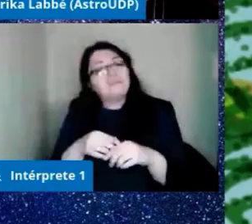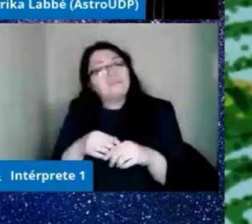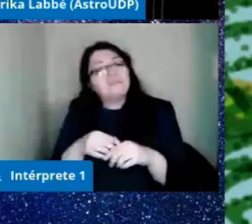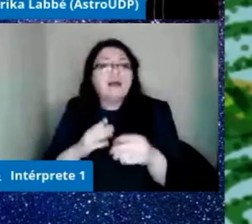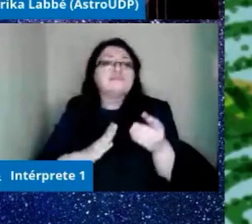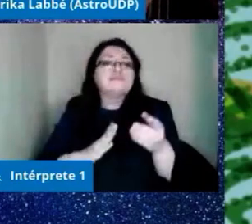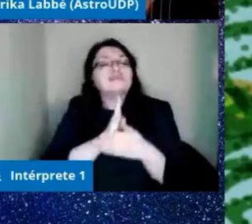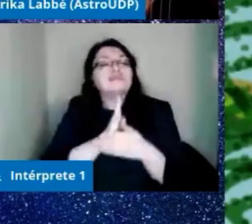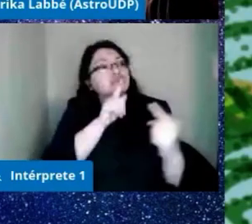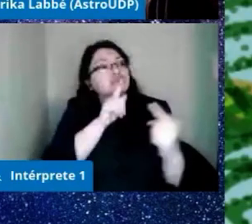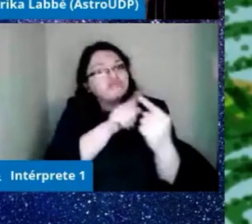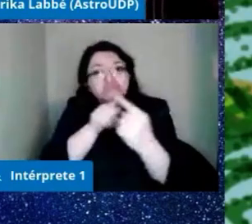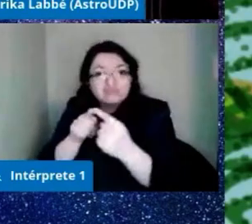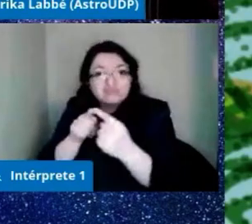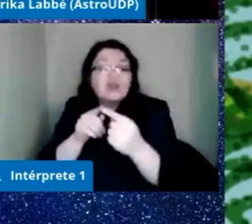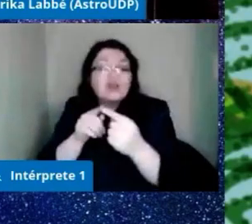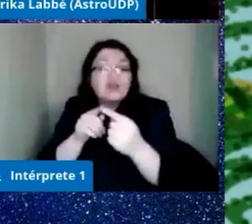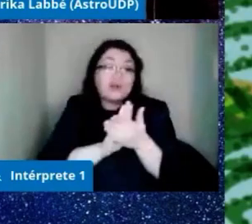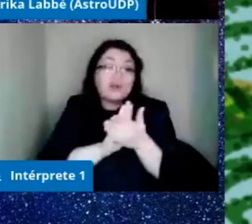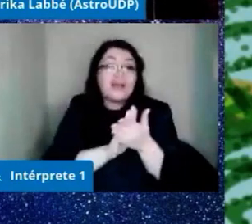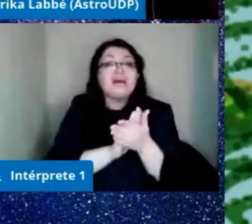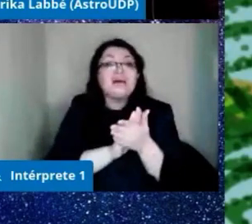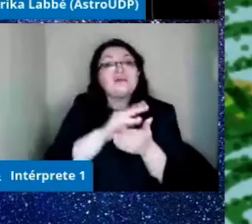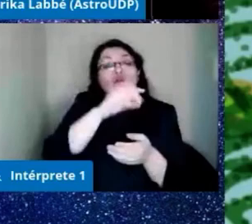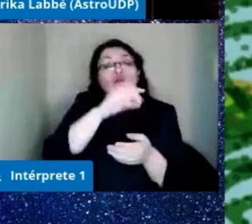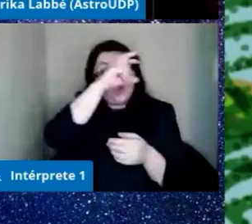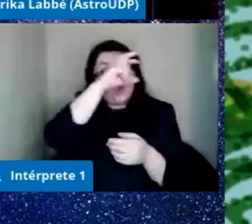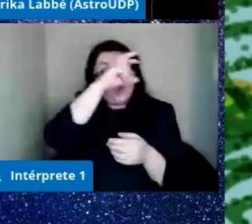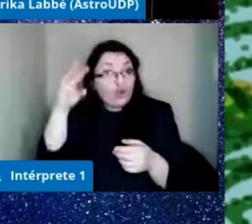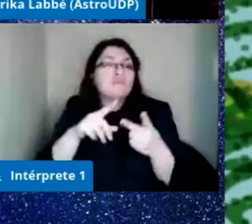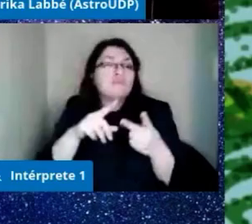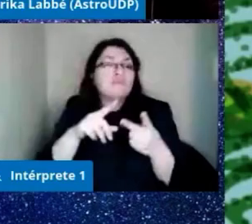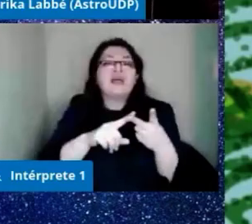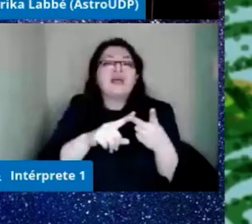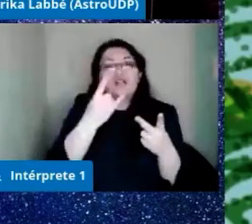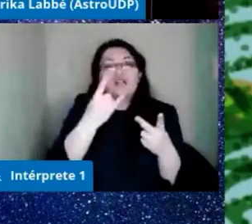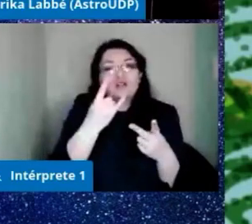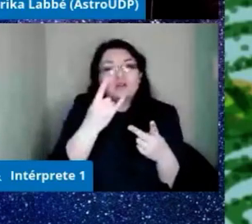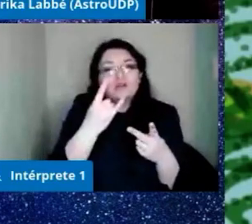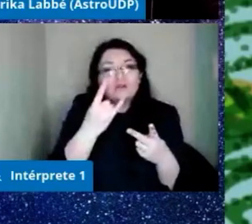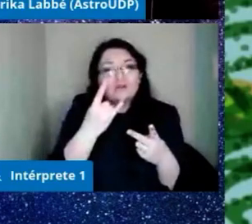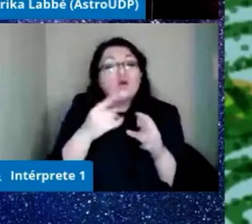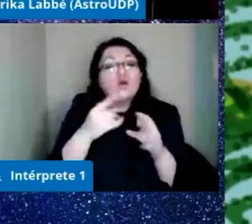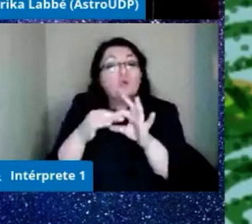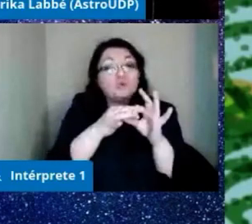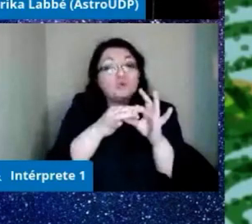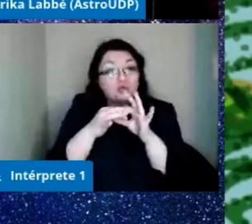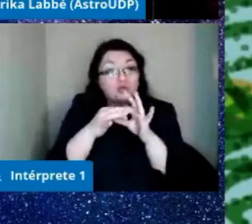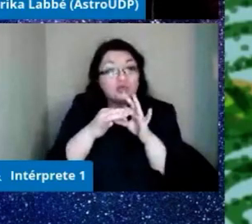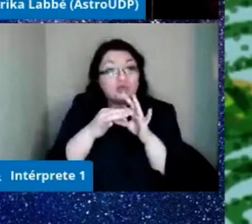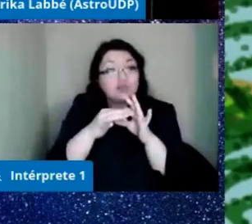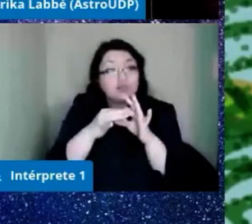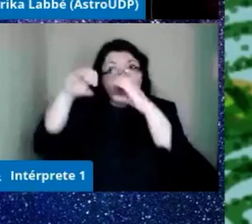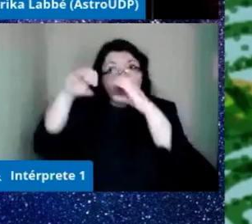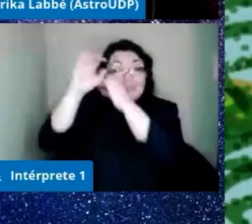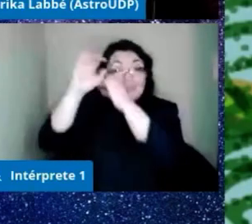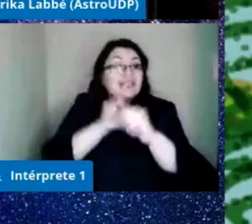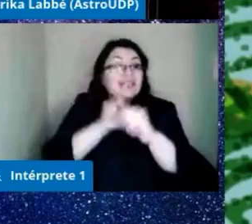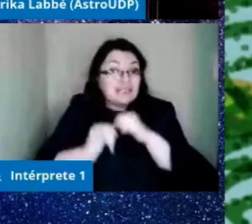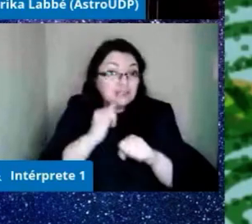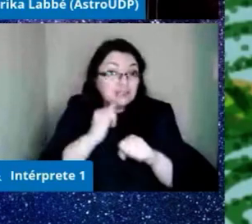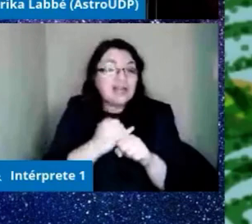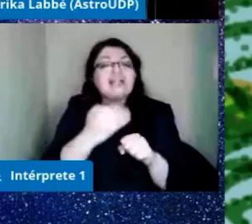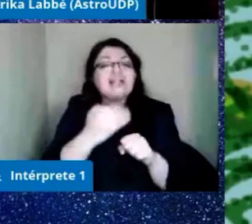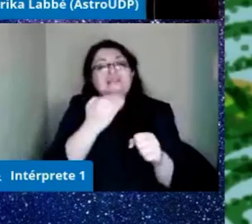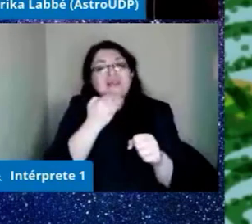el Planetario de Medellín, como la IAU, la Unión Internacional Astronómica Internacional, como el proyecto Tactile